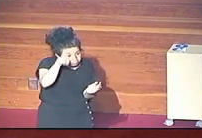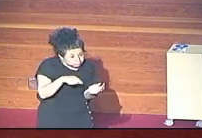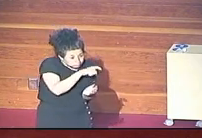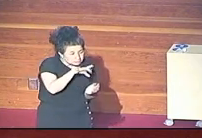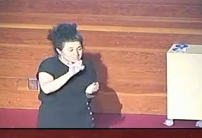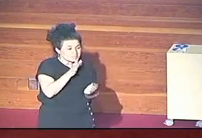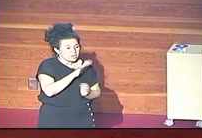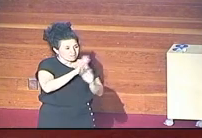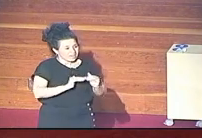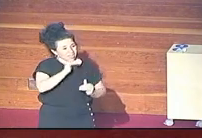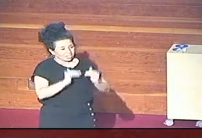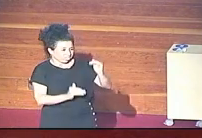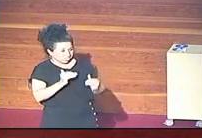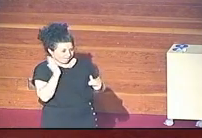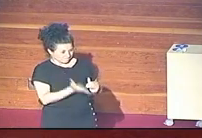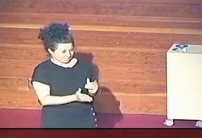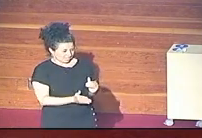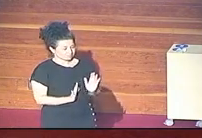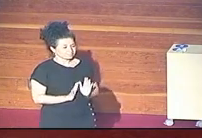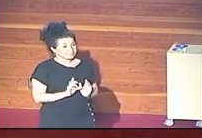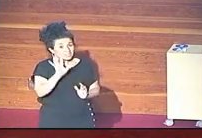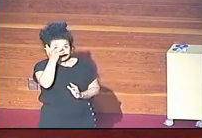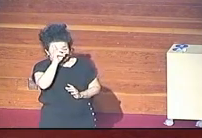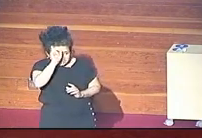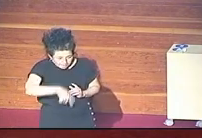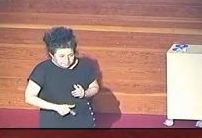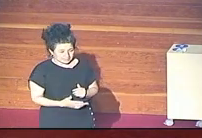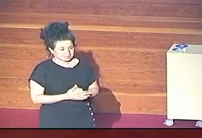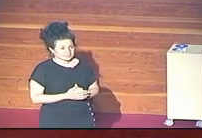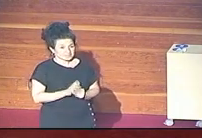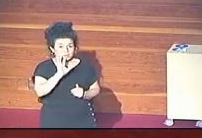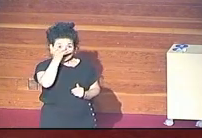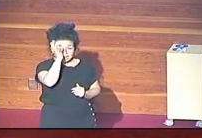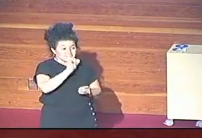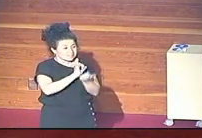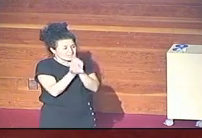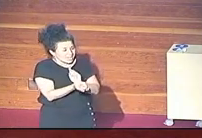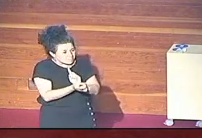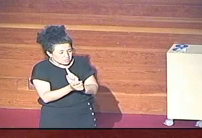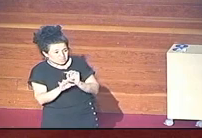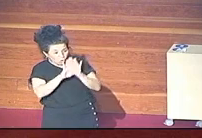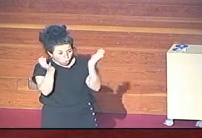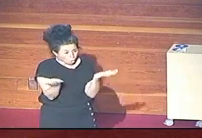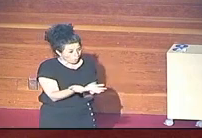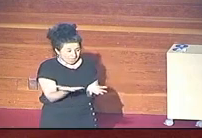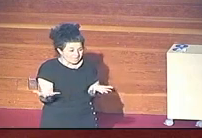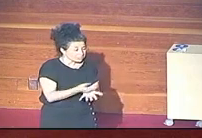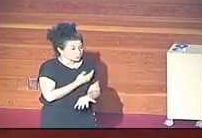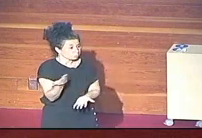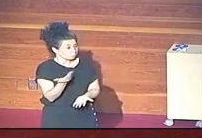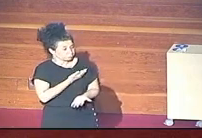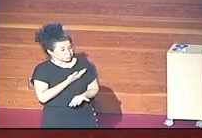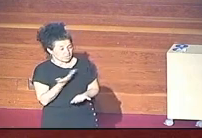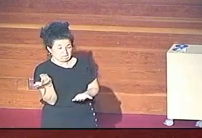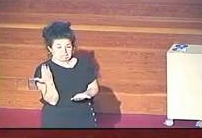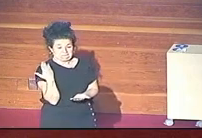desigual y el cambio climático es así es global nos va a afectar a todos antes bueno nos daba la sensación de que nos pillaba un poco